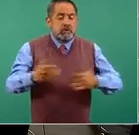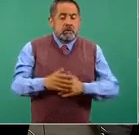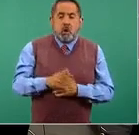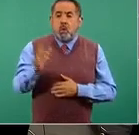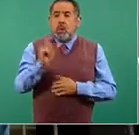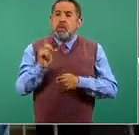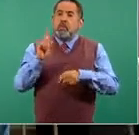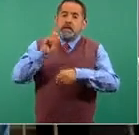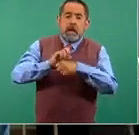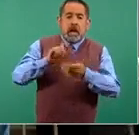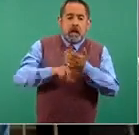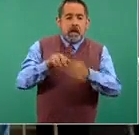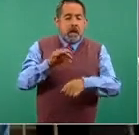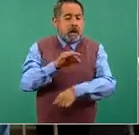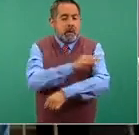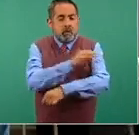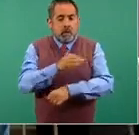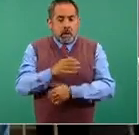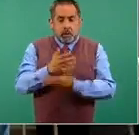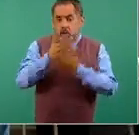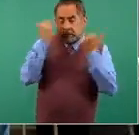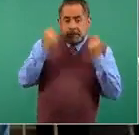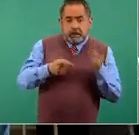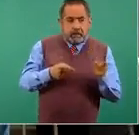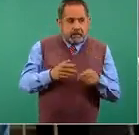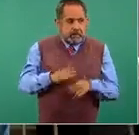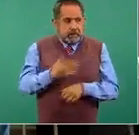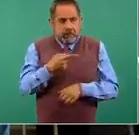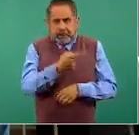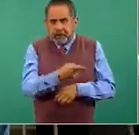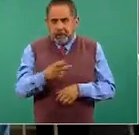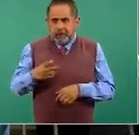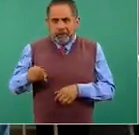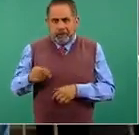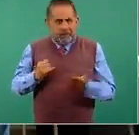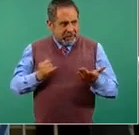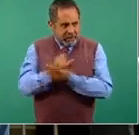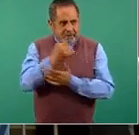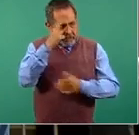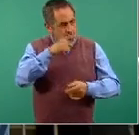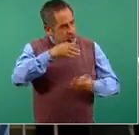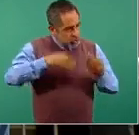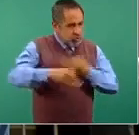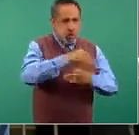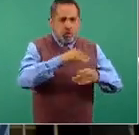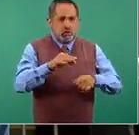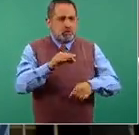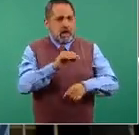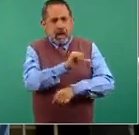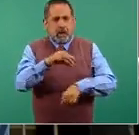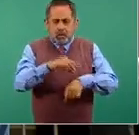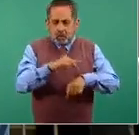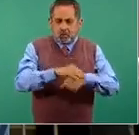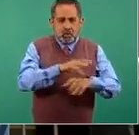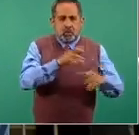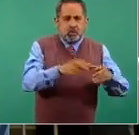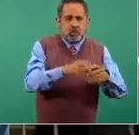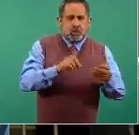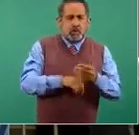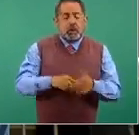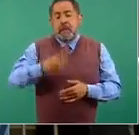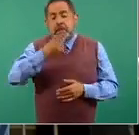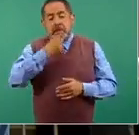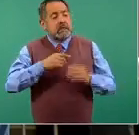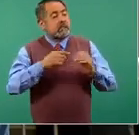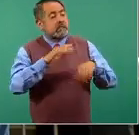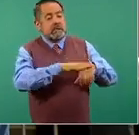les toca su vacuna. No se sabe por qué no se determinó de vacunar al personal de salud. Nos dicen, por ejemplo,